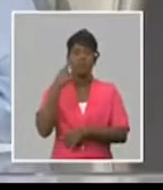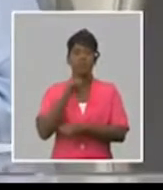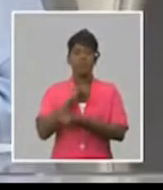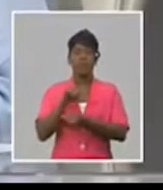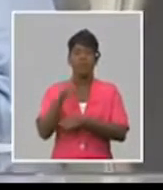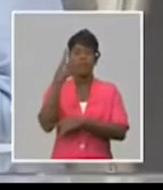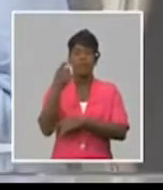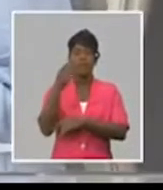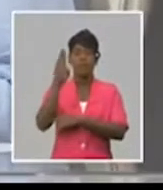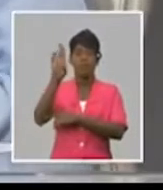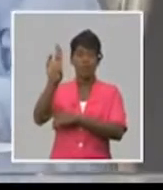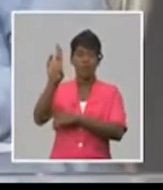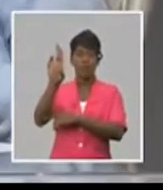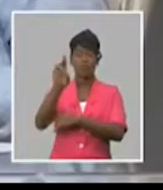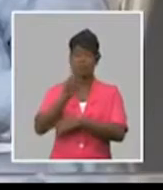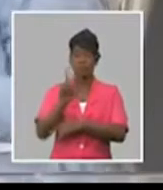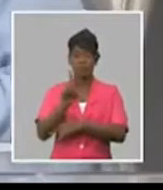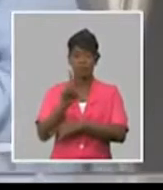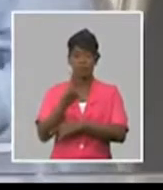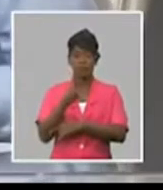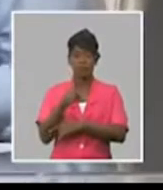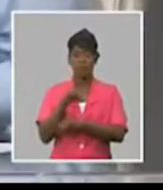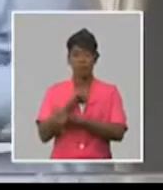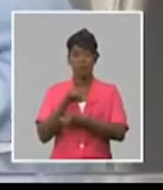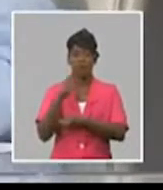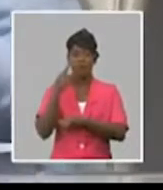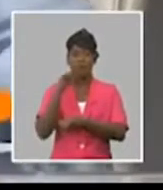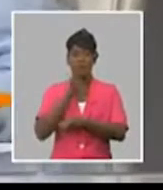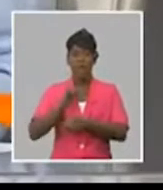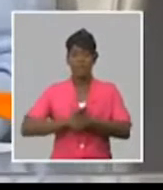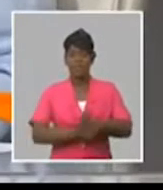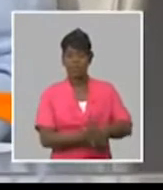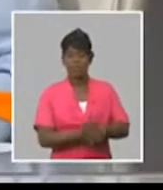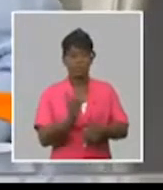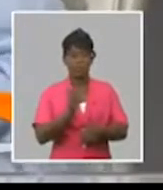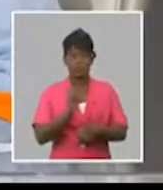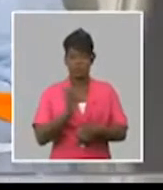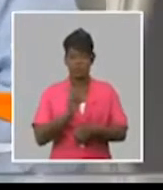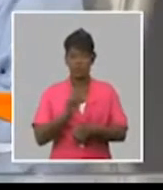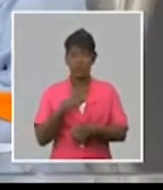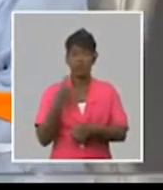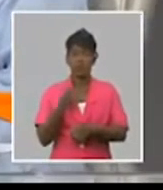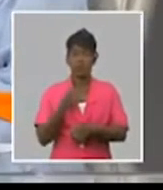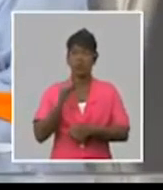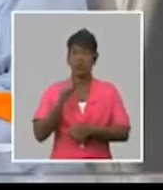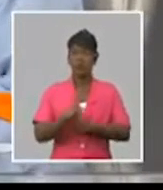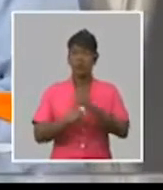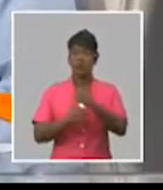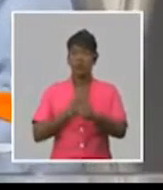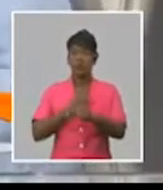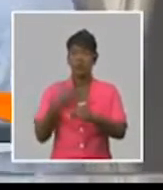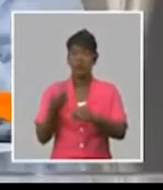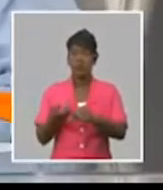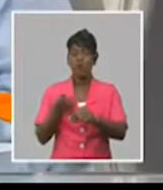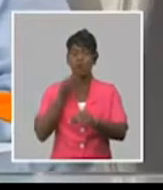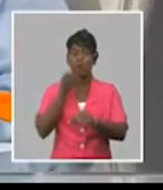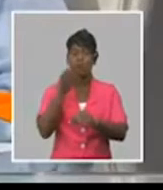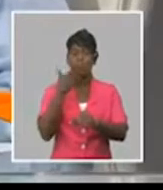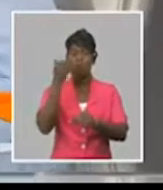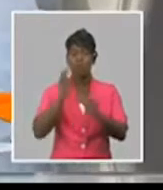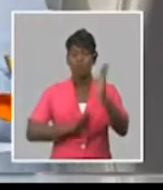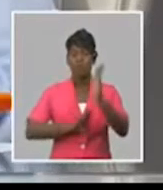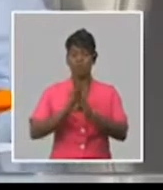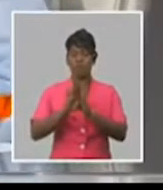necesario. O sea, algo que bueno, estamos contra la pared, no nos queda más remedio, tenemos que hacer el ordenamiento monetario. Todo lo contrario. No nos queda más alternativa, tenemos que unir